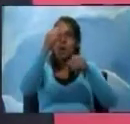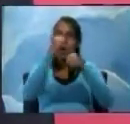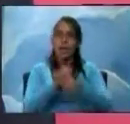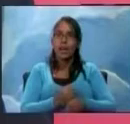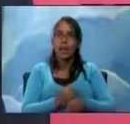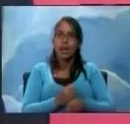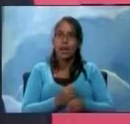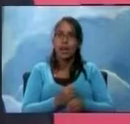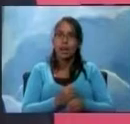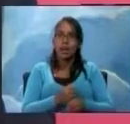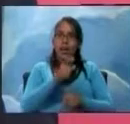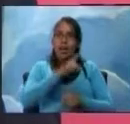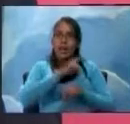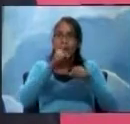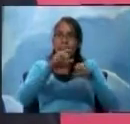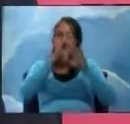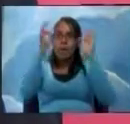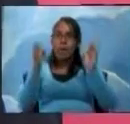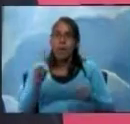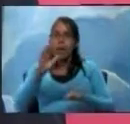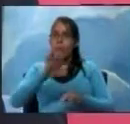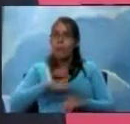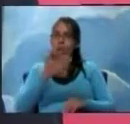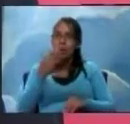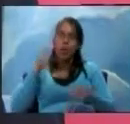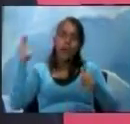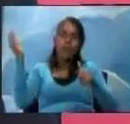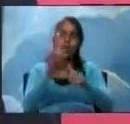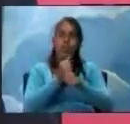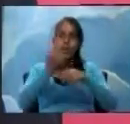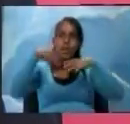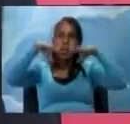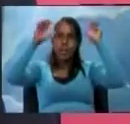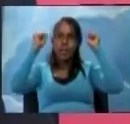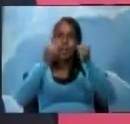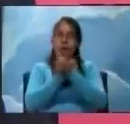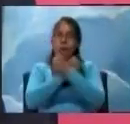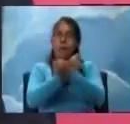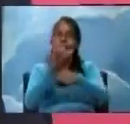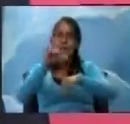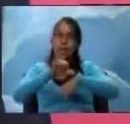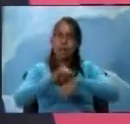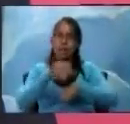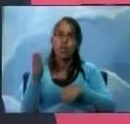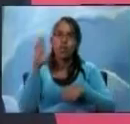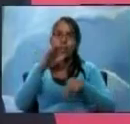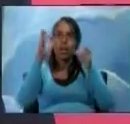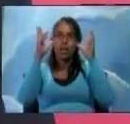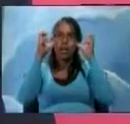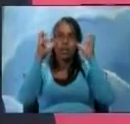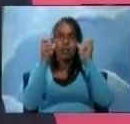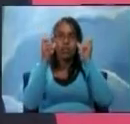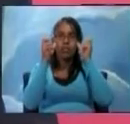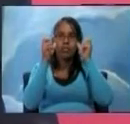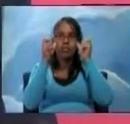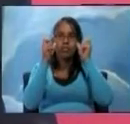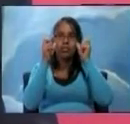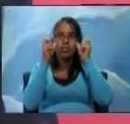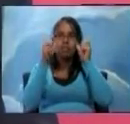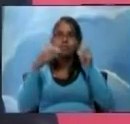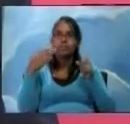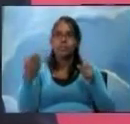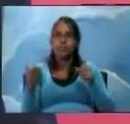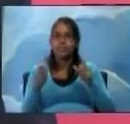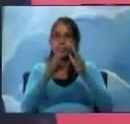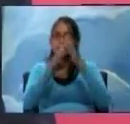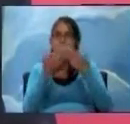esperabas. De esta manera podemos encontrar y poder entender, amada iglesia, los que están escuchando,